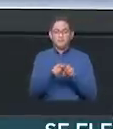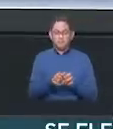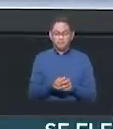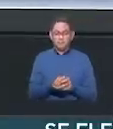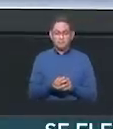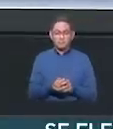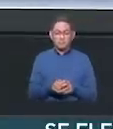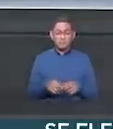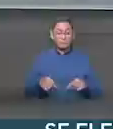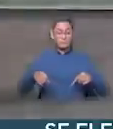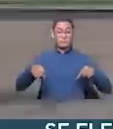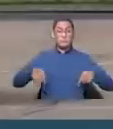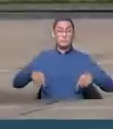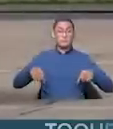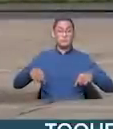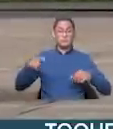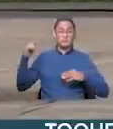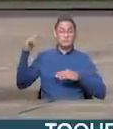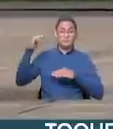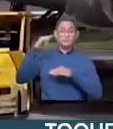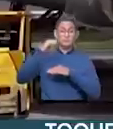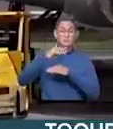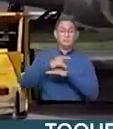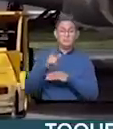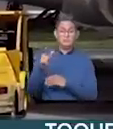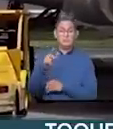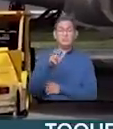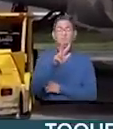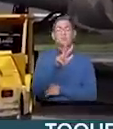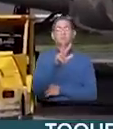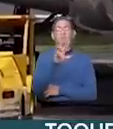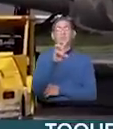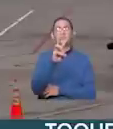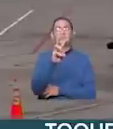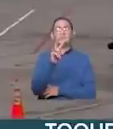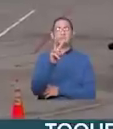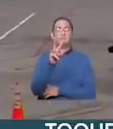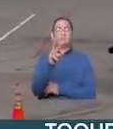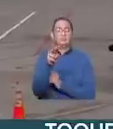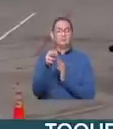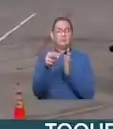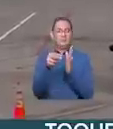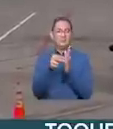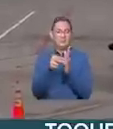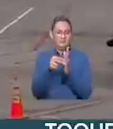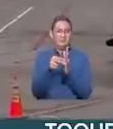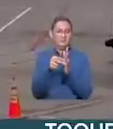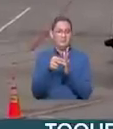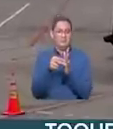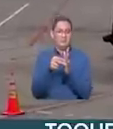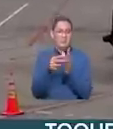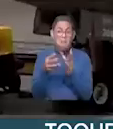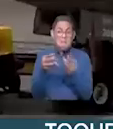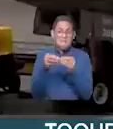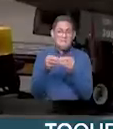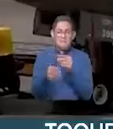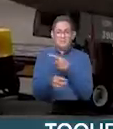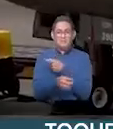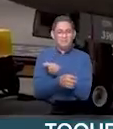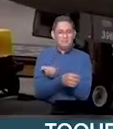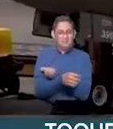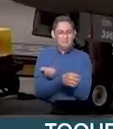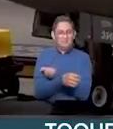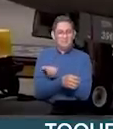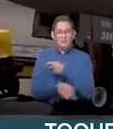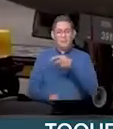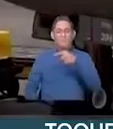llegaron al país 363 1870 nuevas dosis de la